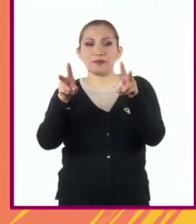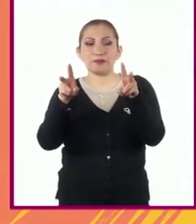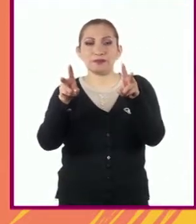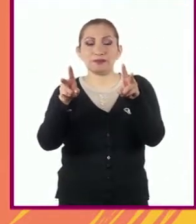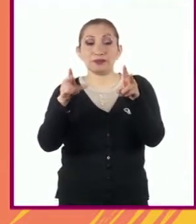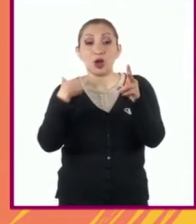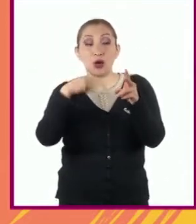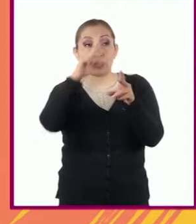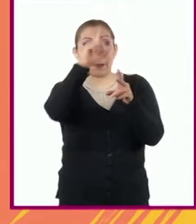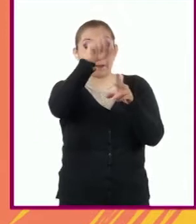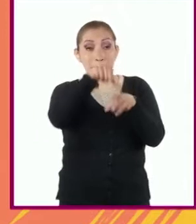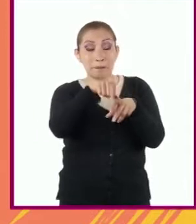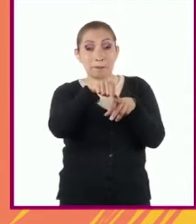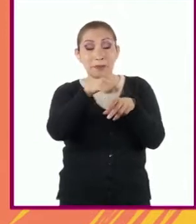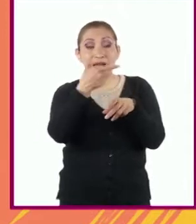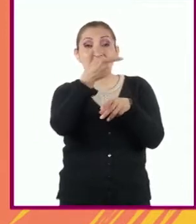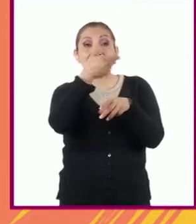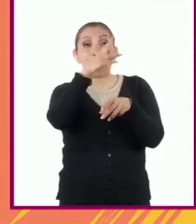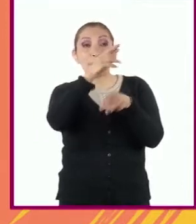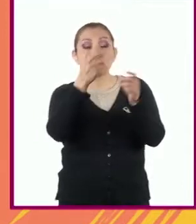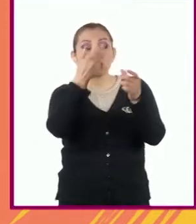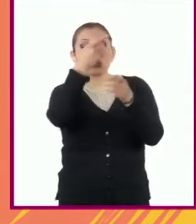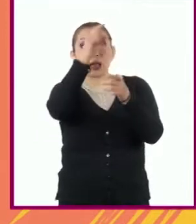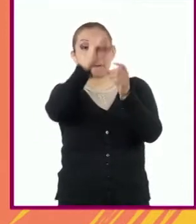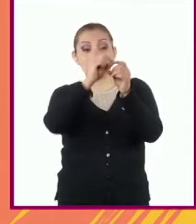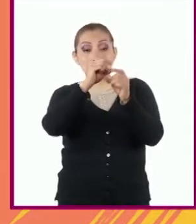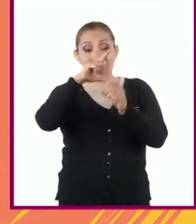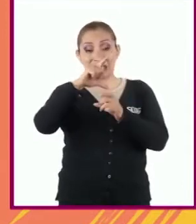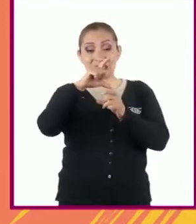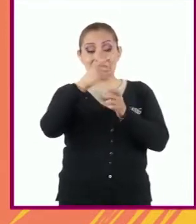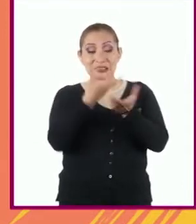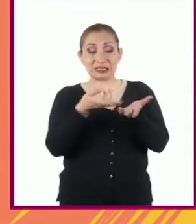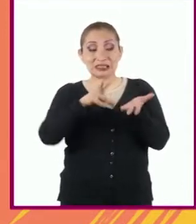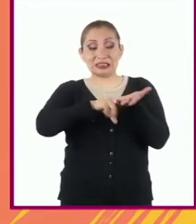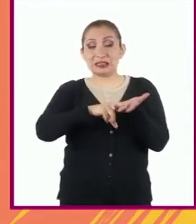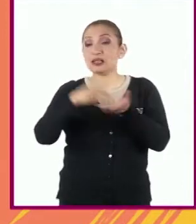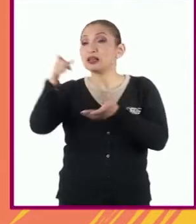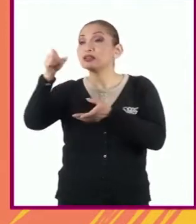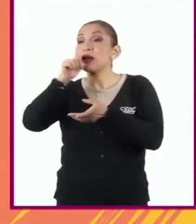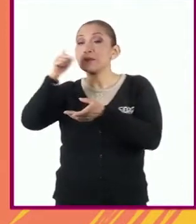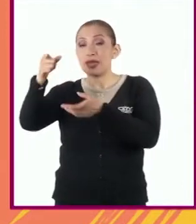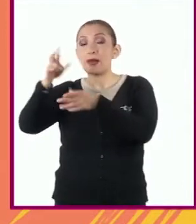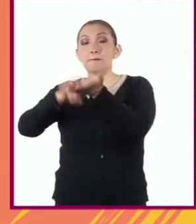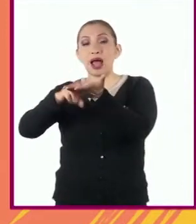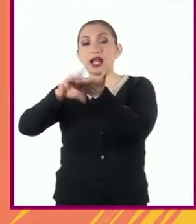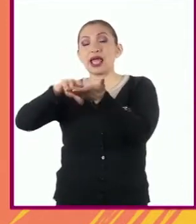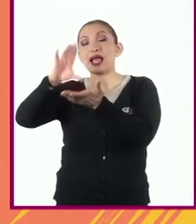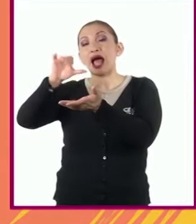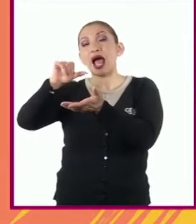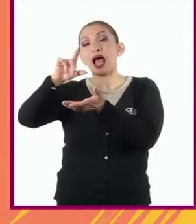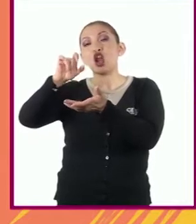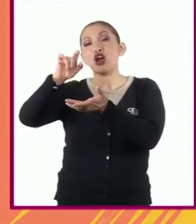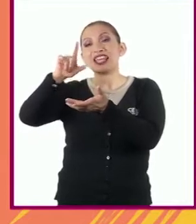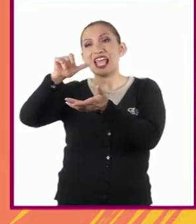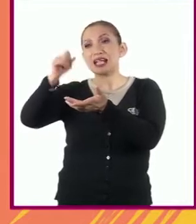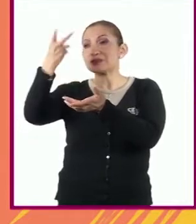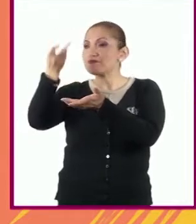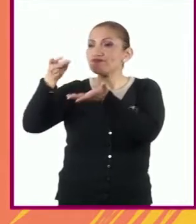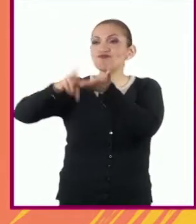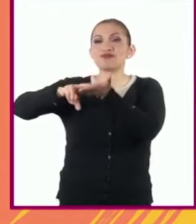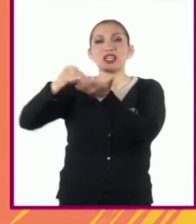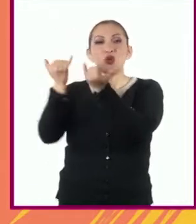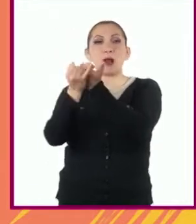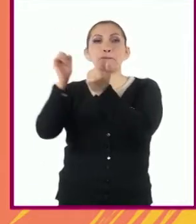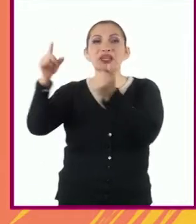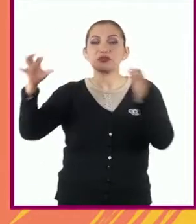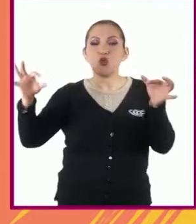Cuando aumenta la cantidad en los gramos de huevo, aumentará la cantidad en el valor calórico en la misma